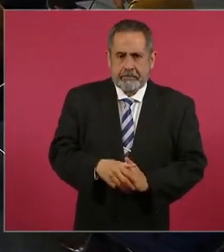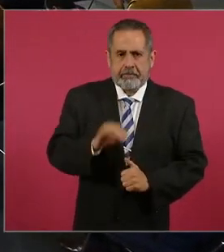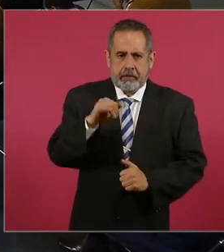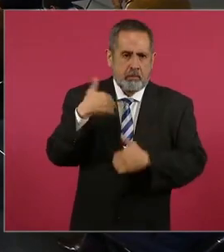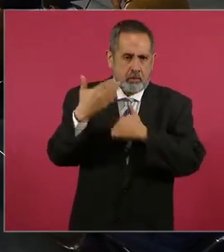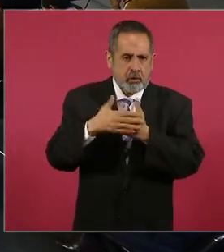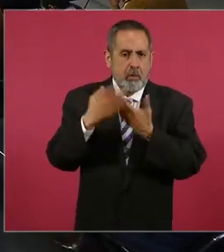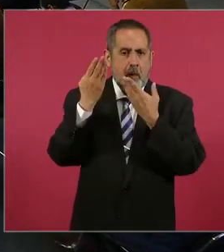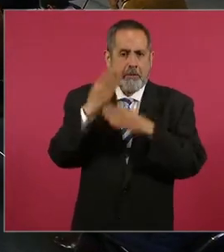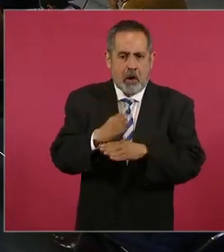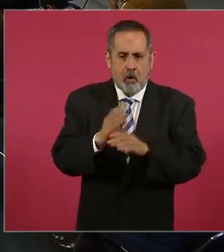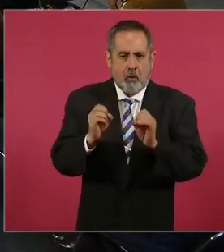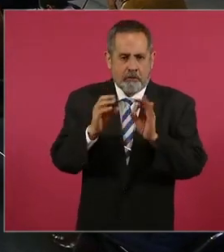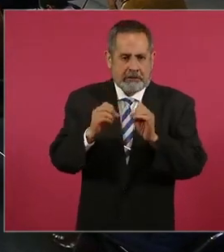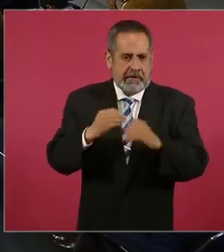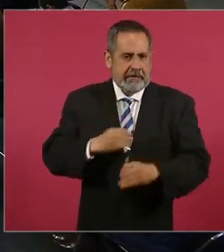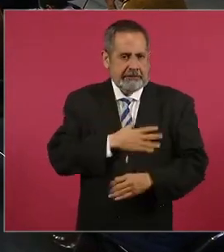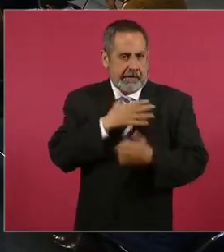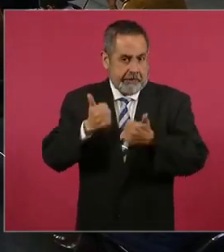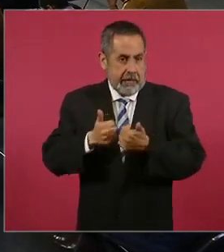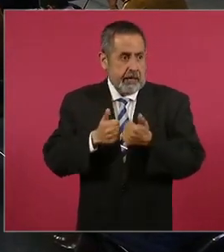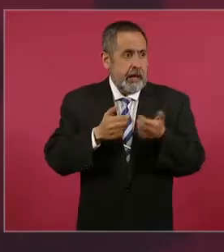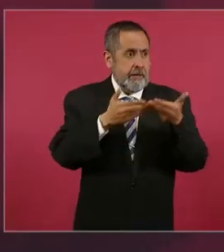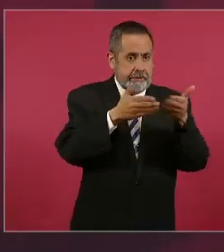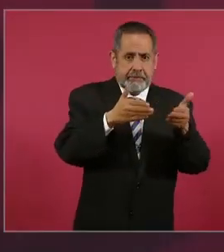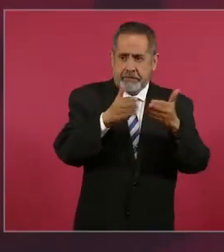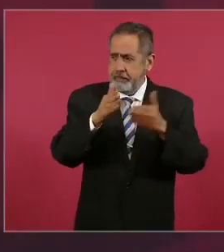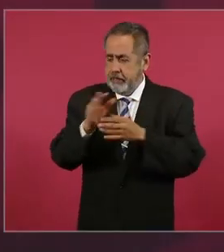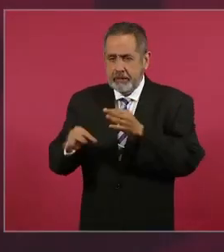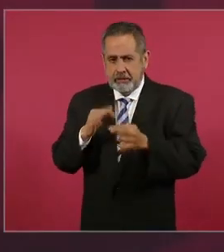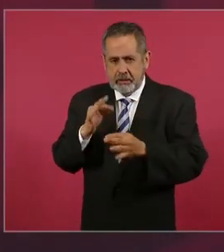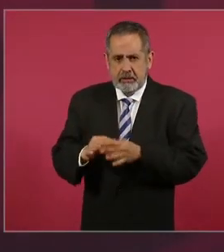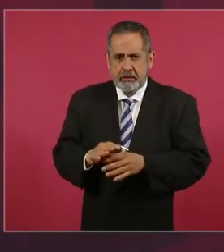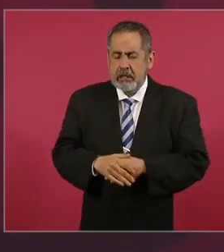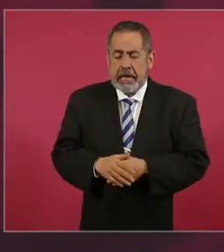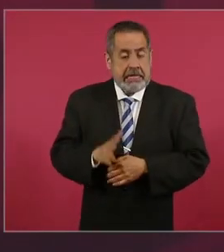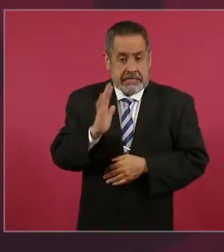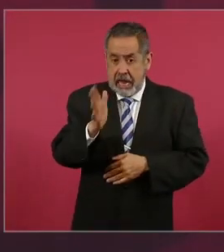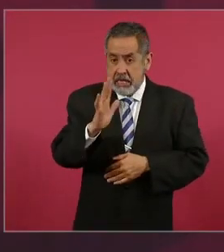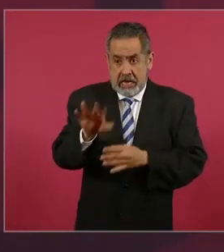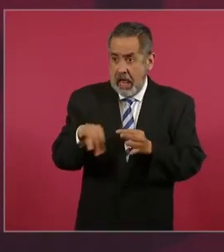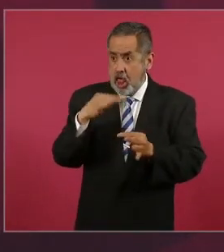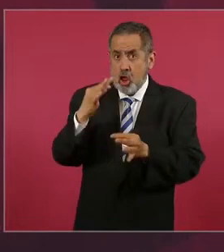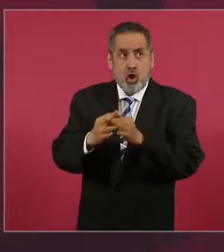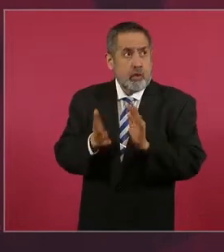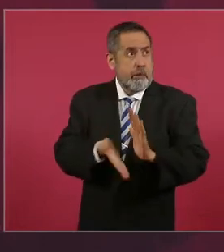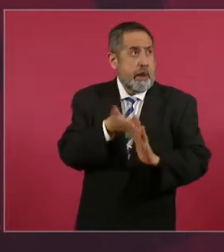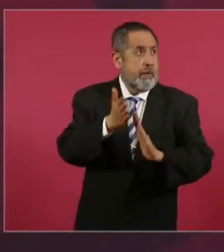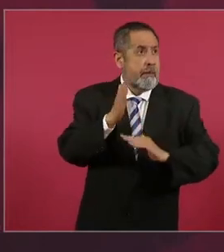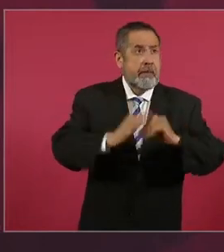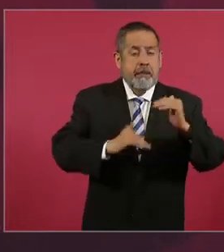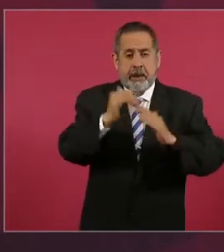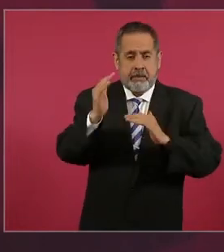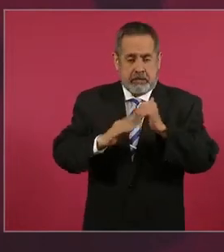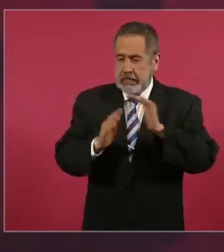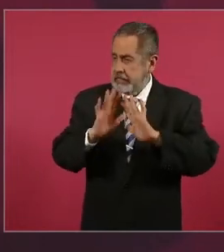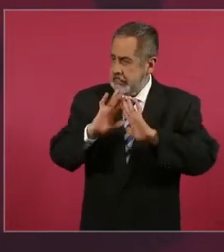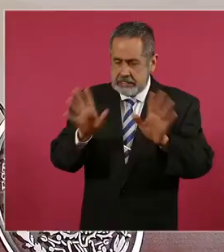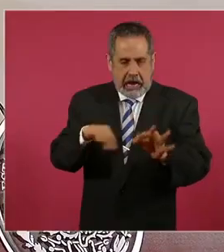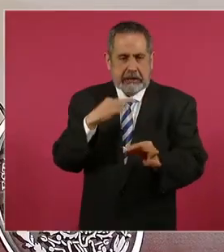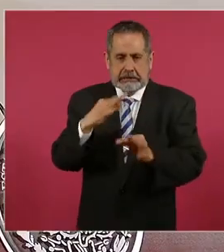todos los bancos. La verdad es que ya están todos construidos, todas las